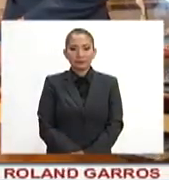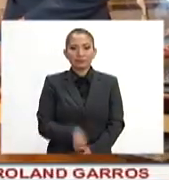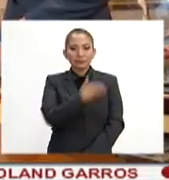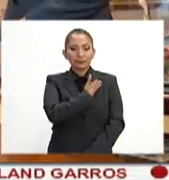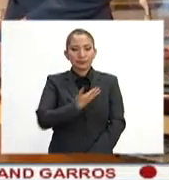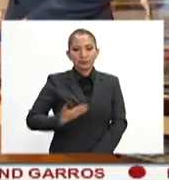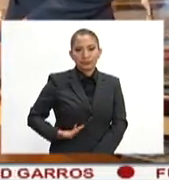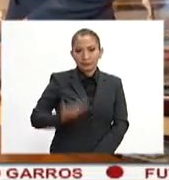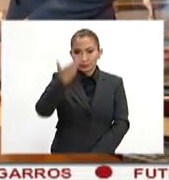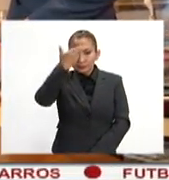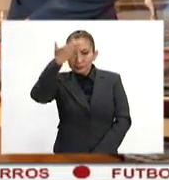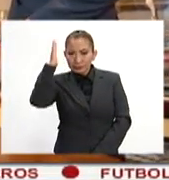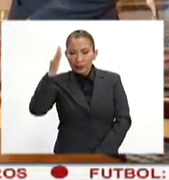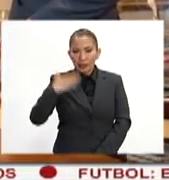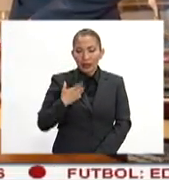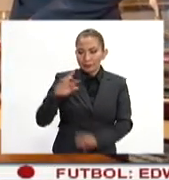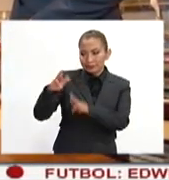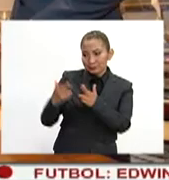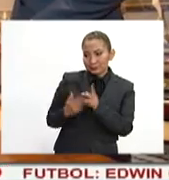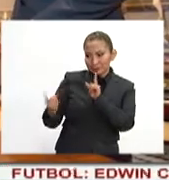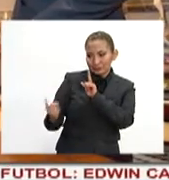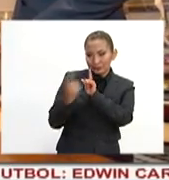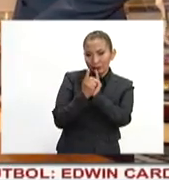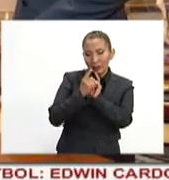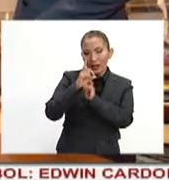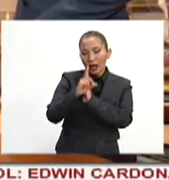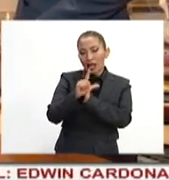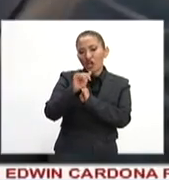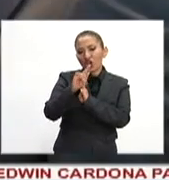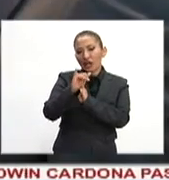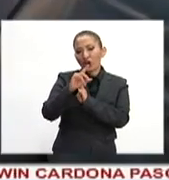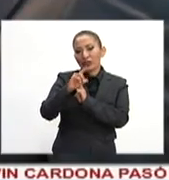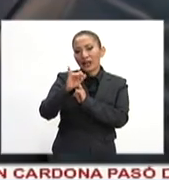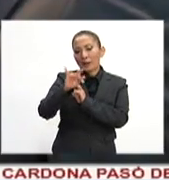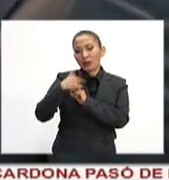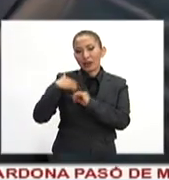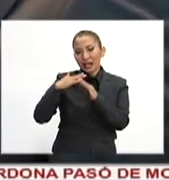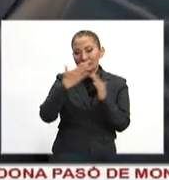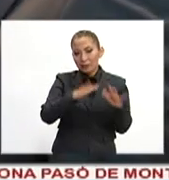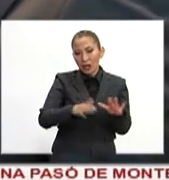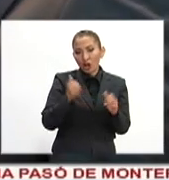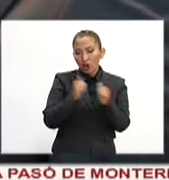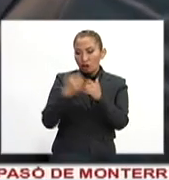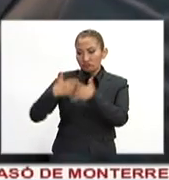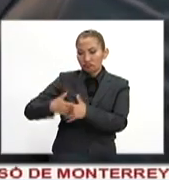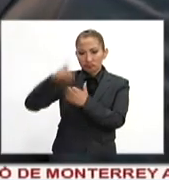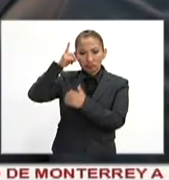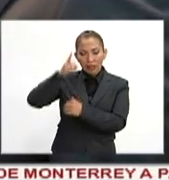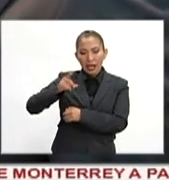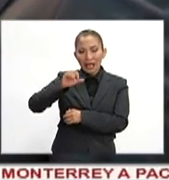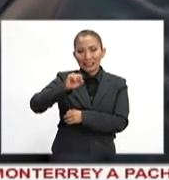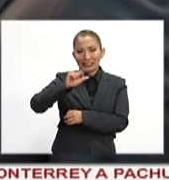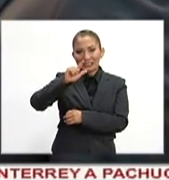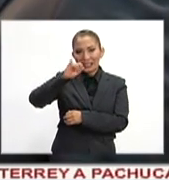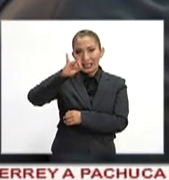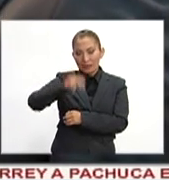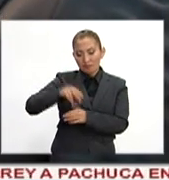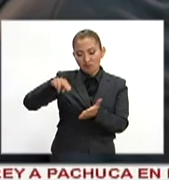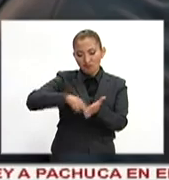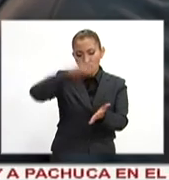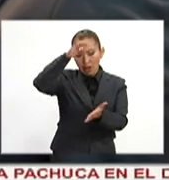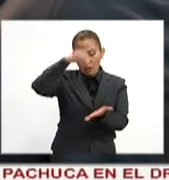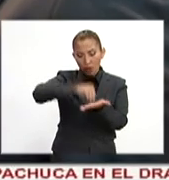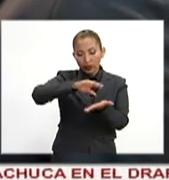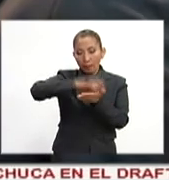El presidente Enrique Peña Nieto recibió al actor Leonardo DiCaprio en Los Pinos. Junto con el empresario mexicano Carlos Slim, firmaron